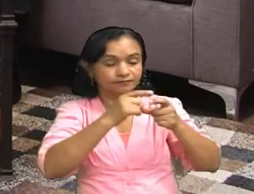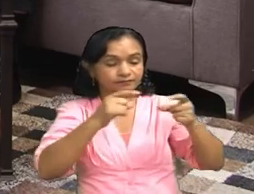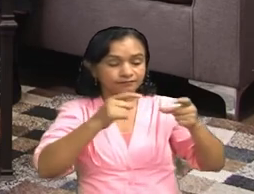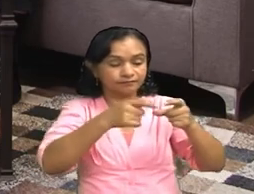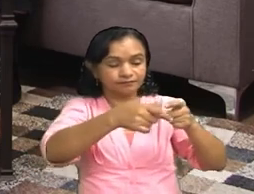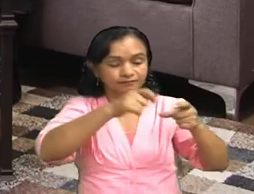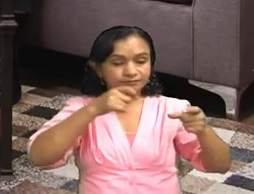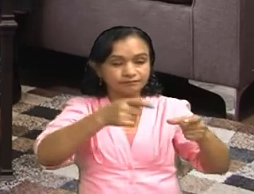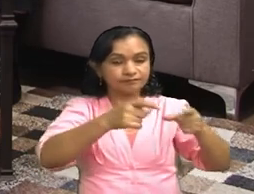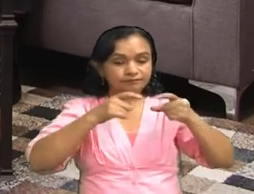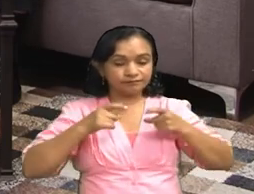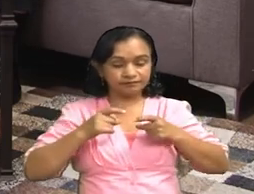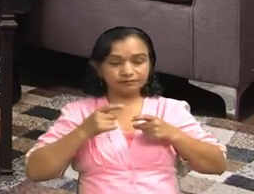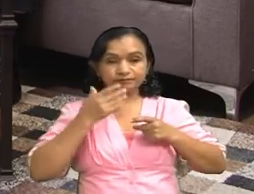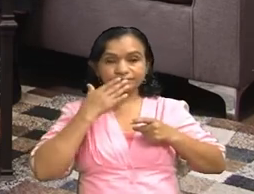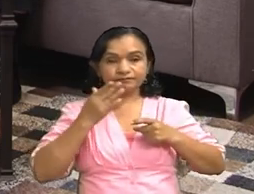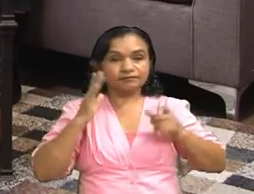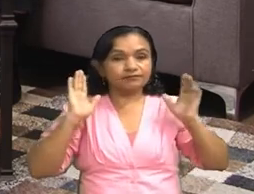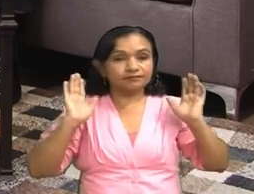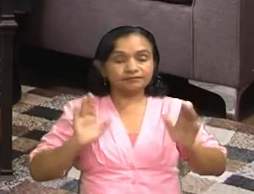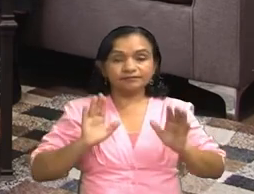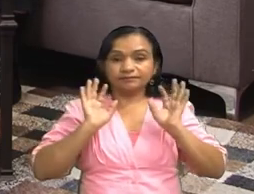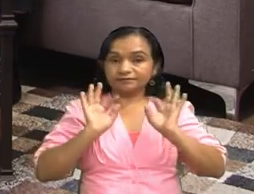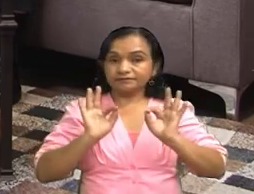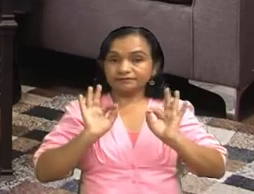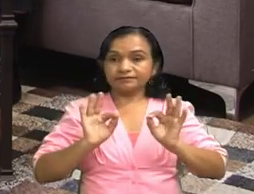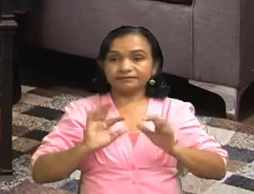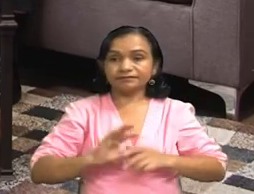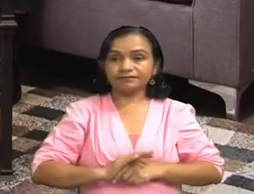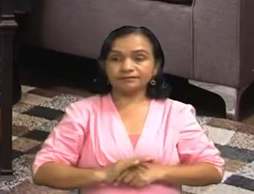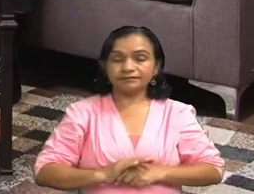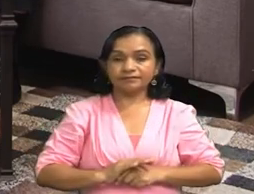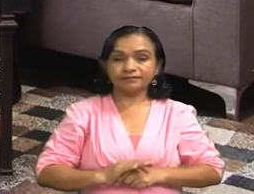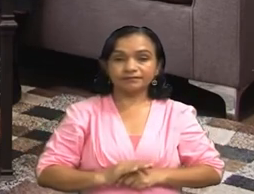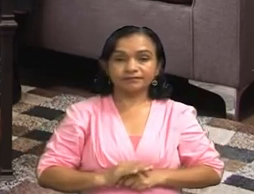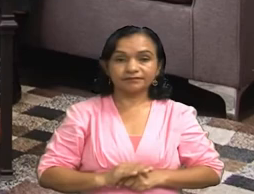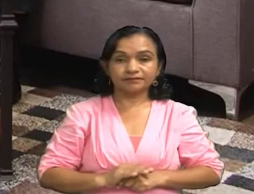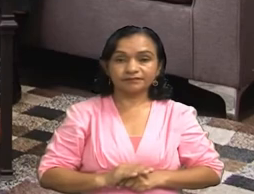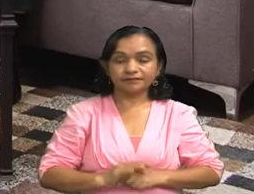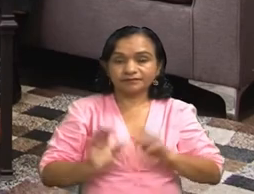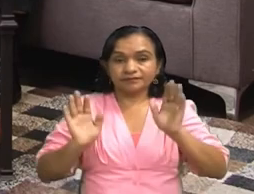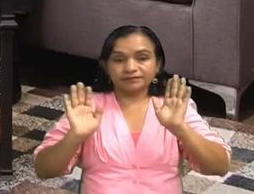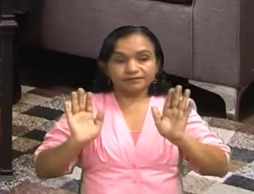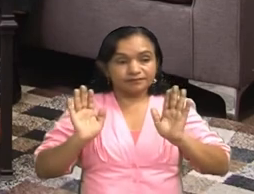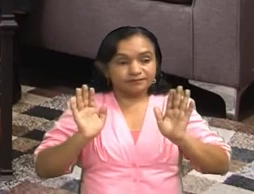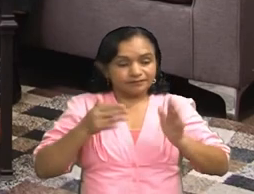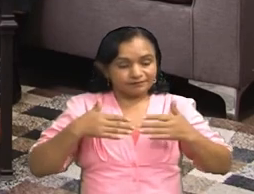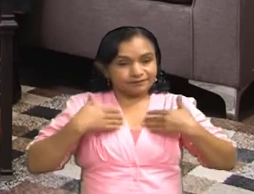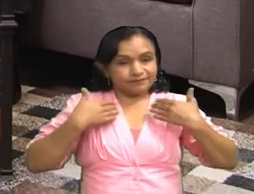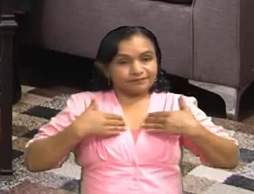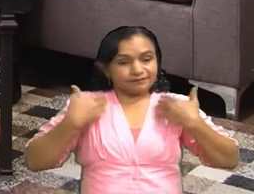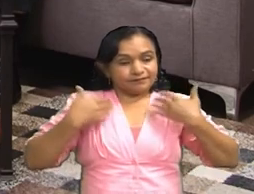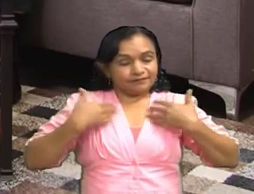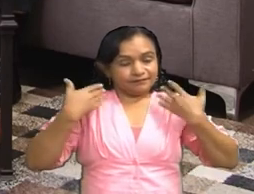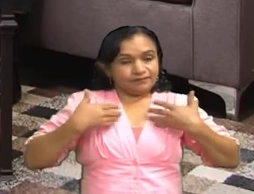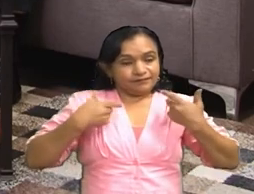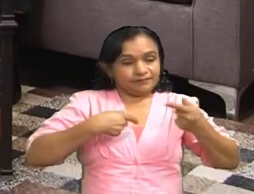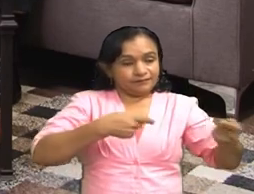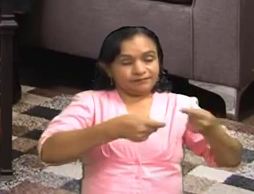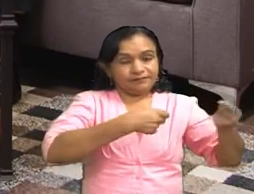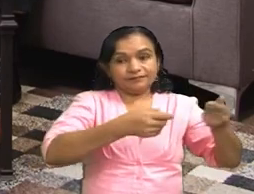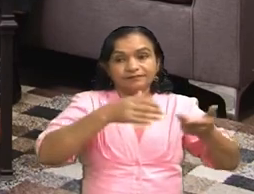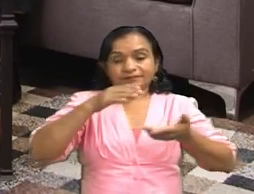Y eso sería lo lógico de todo el mundo. Ok. Y eso, claro. Ahí tienes un montón